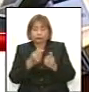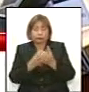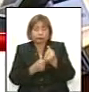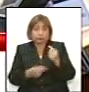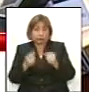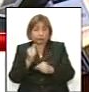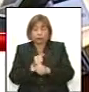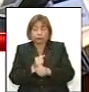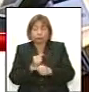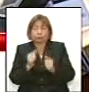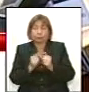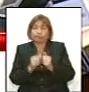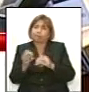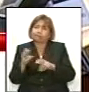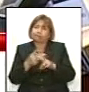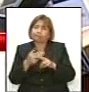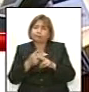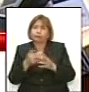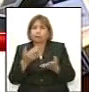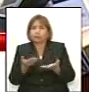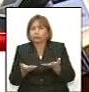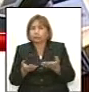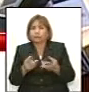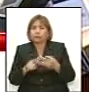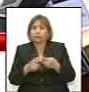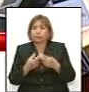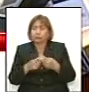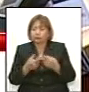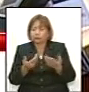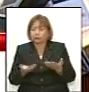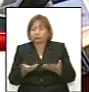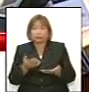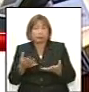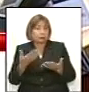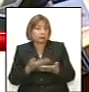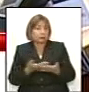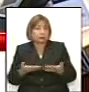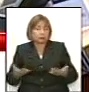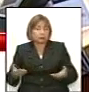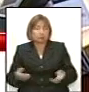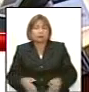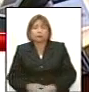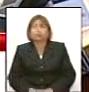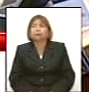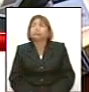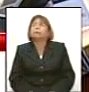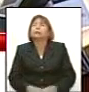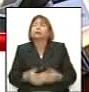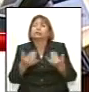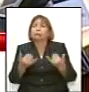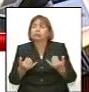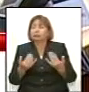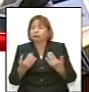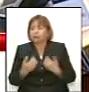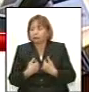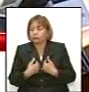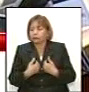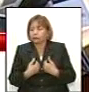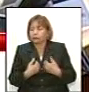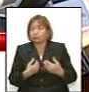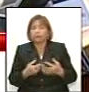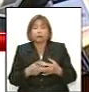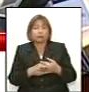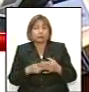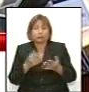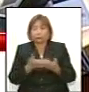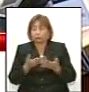que en un breve plazo ya se podrán iniciar los expedientes técnicos en ese espacio que hoy todavía tiene un tema de saneamiento